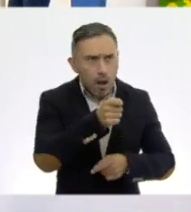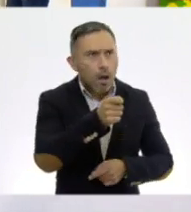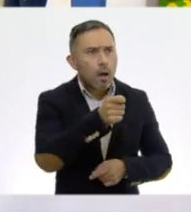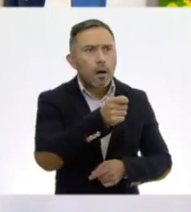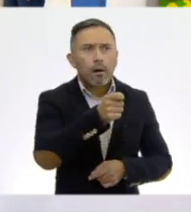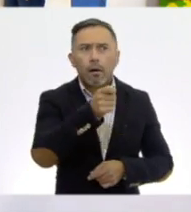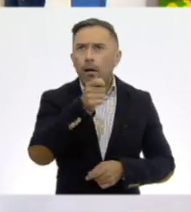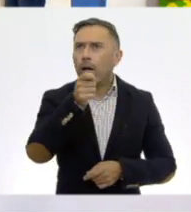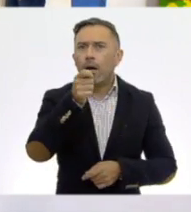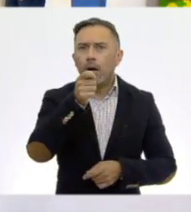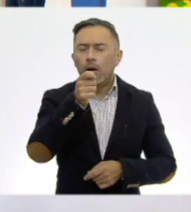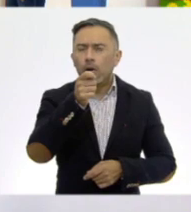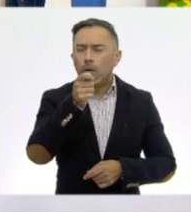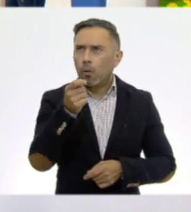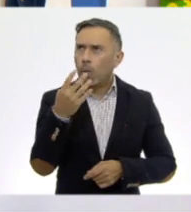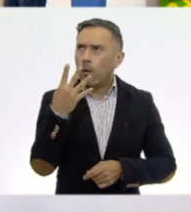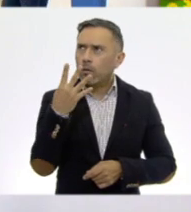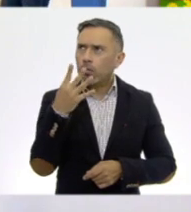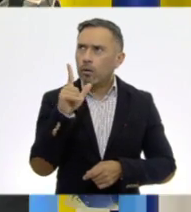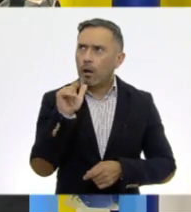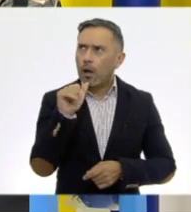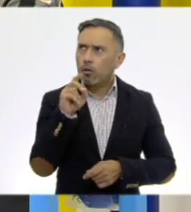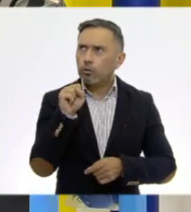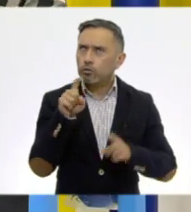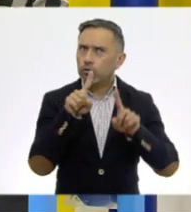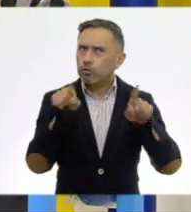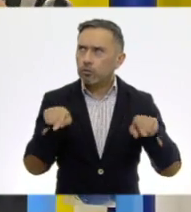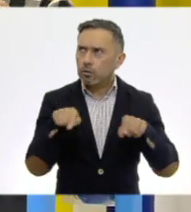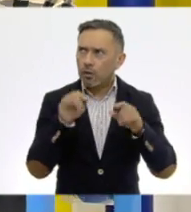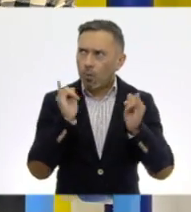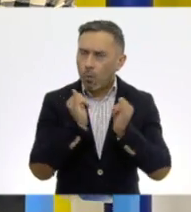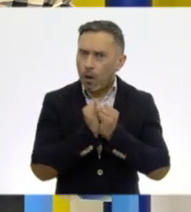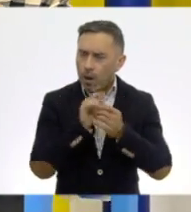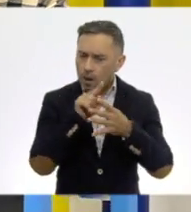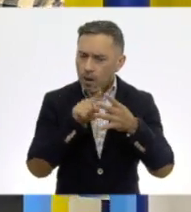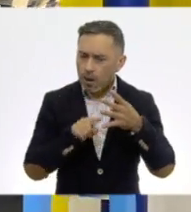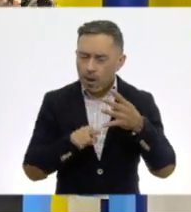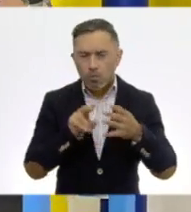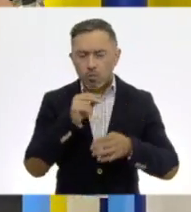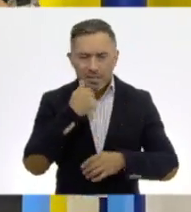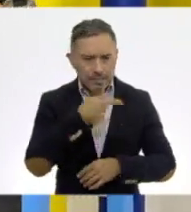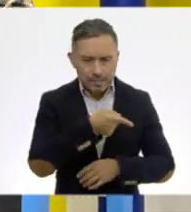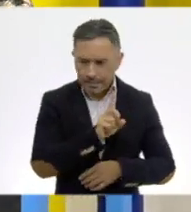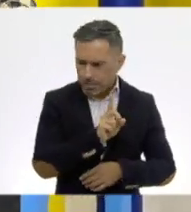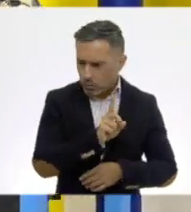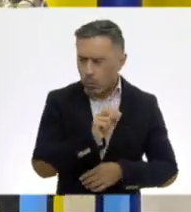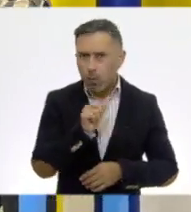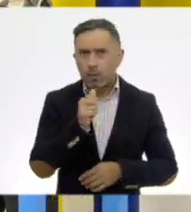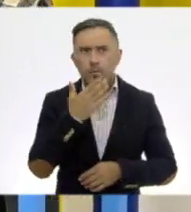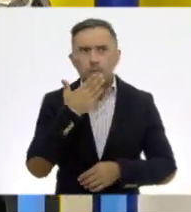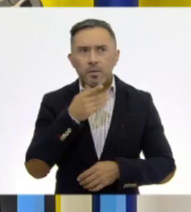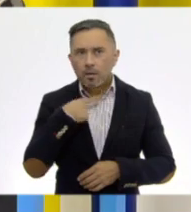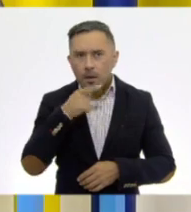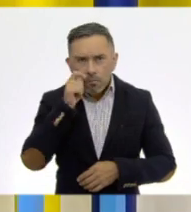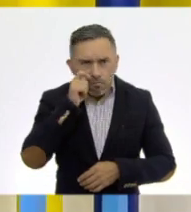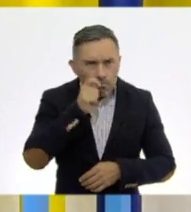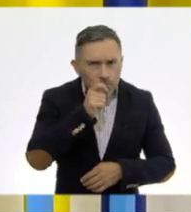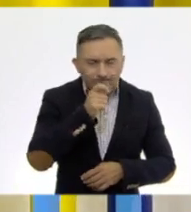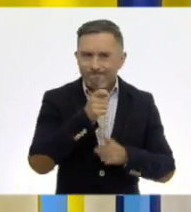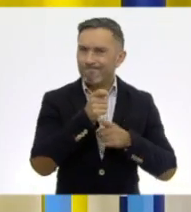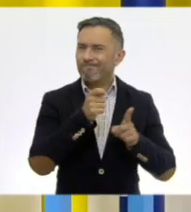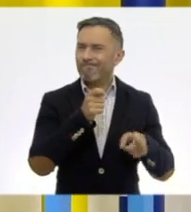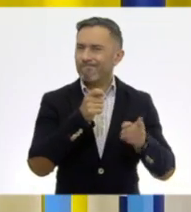A ver, ¿tiene cuatro lados, pero son iguales? No, muy bien. Porque tienen la lupa, ¿verdad?